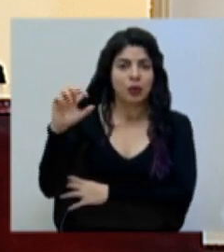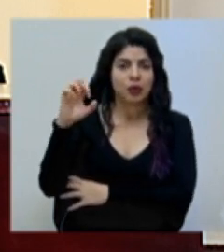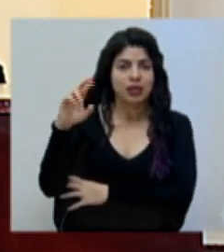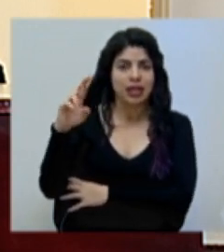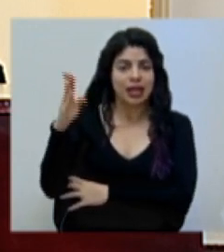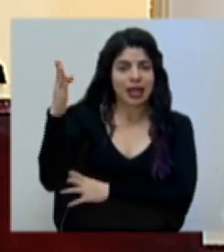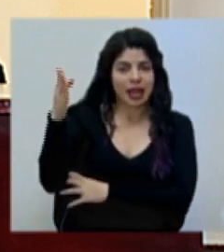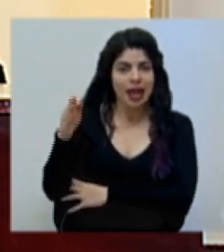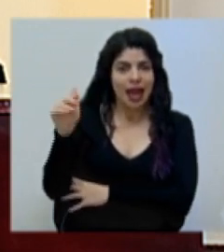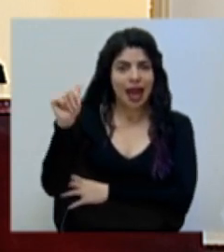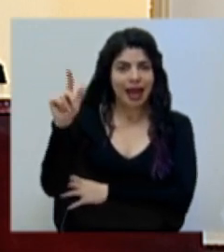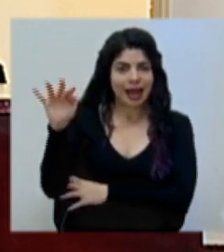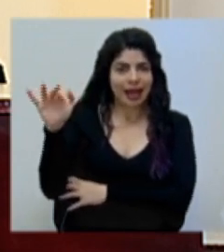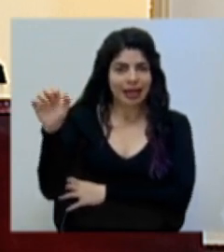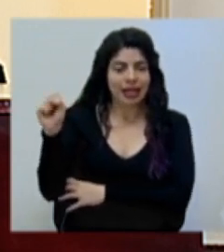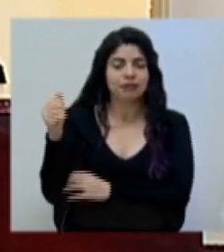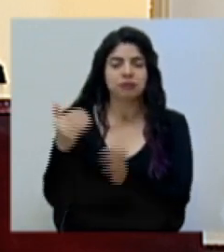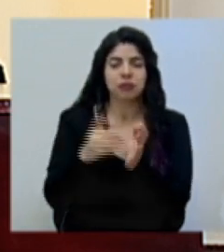presidencia.go.cr/alertas. Le repetimos,